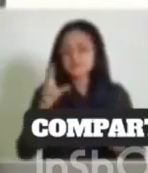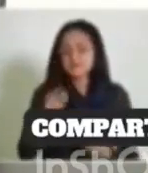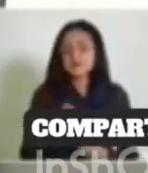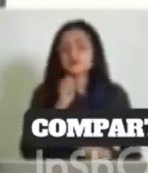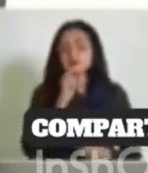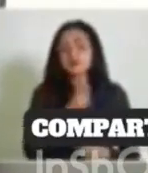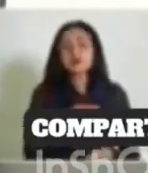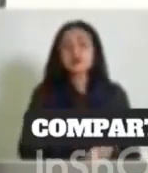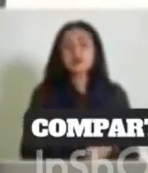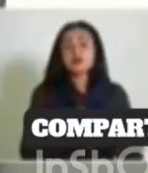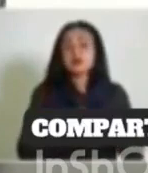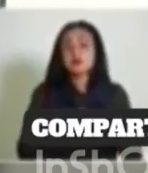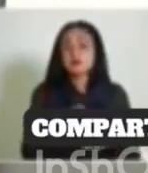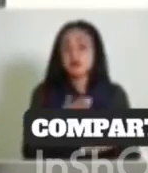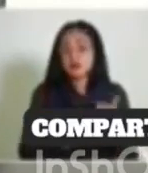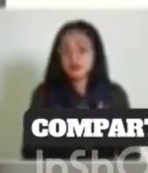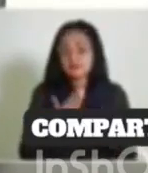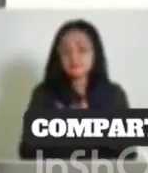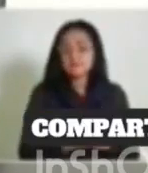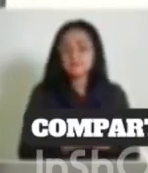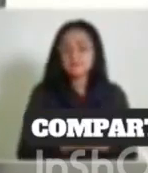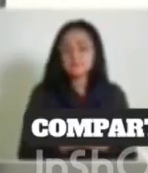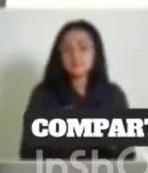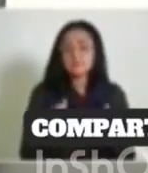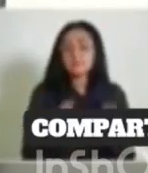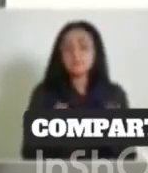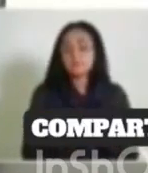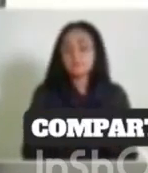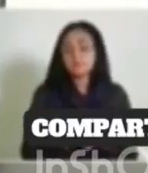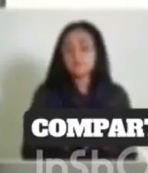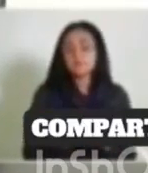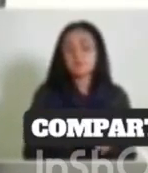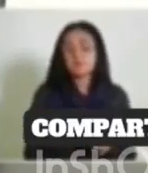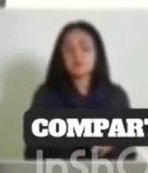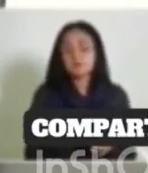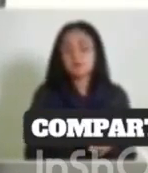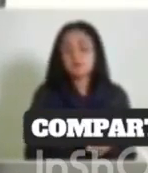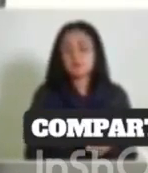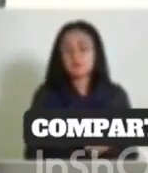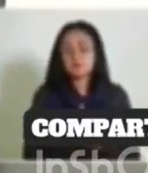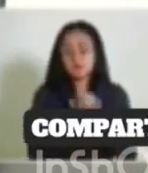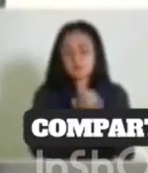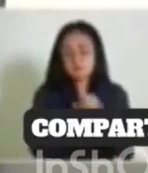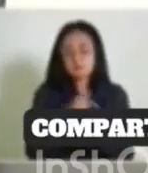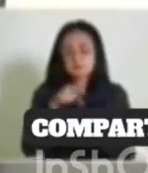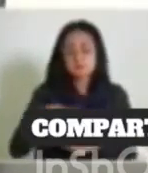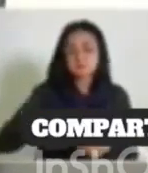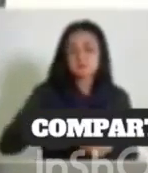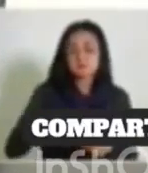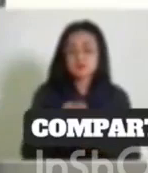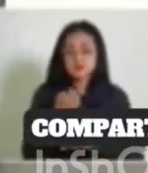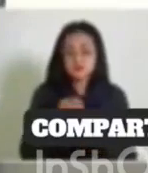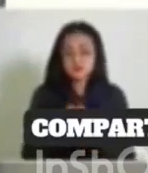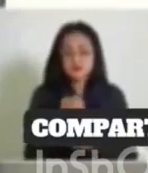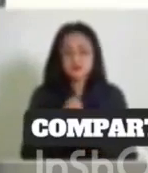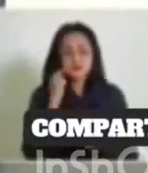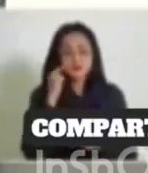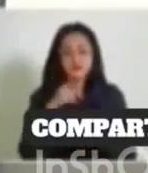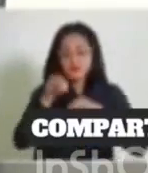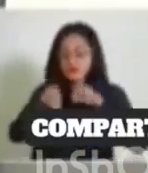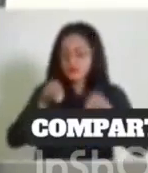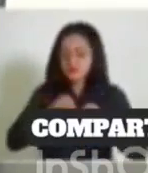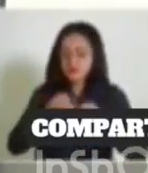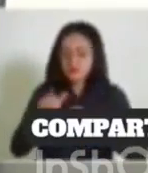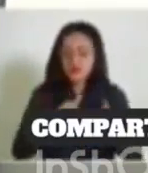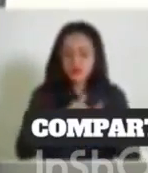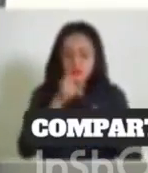y se mantienen en trabajo remoto servidores públicos en condiciones de vulnerabilidad. El gobierno del estado mantendrá los operativos de supervisión